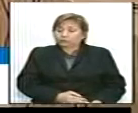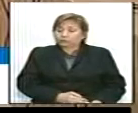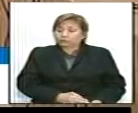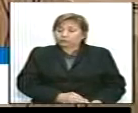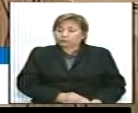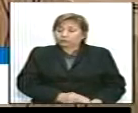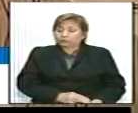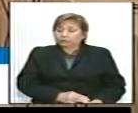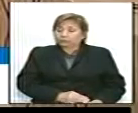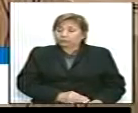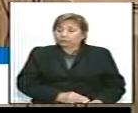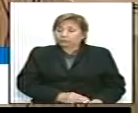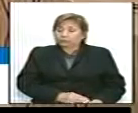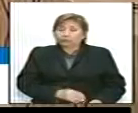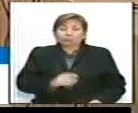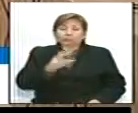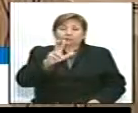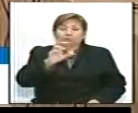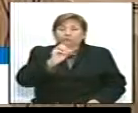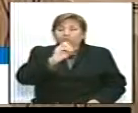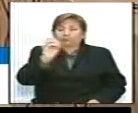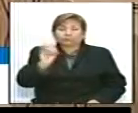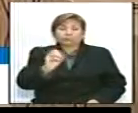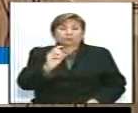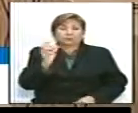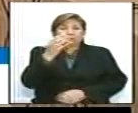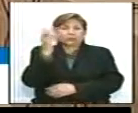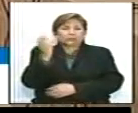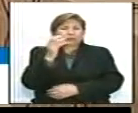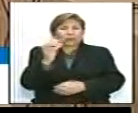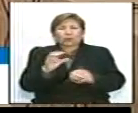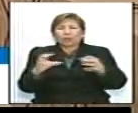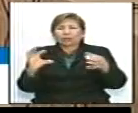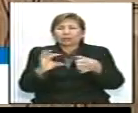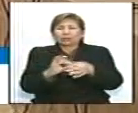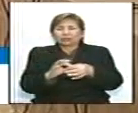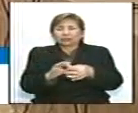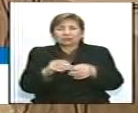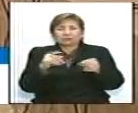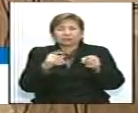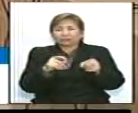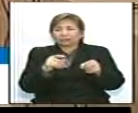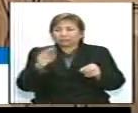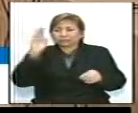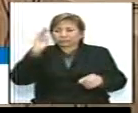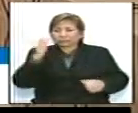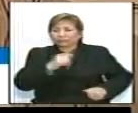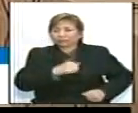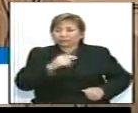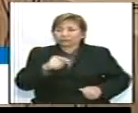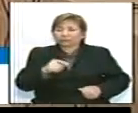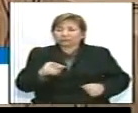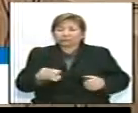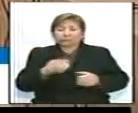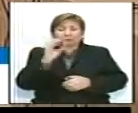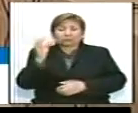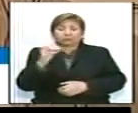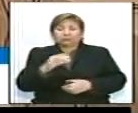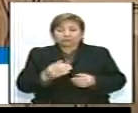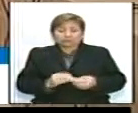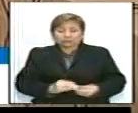que el 30% de las comisarías no haga patrullaje integrado. Ahí están los policías, ahí están los patrulleros, ahí está el